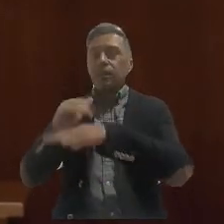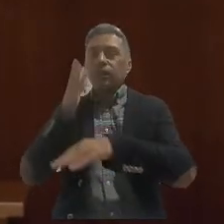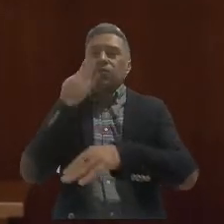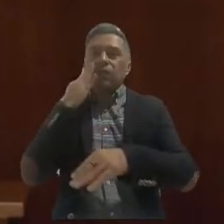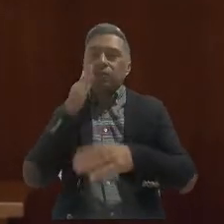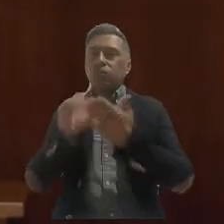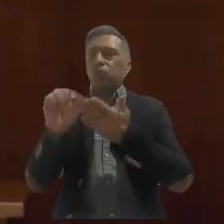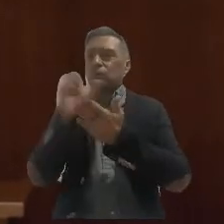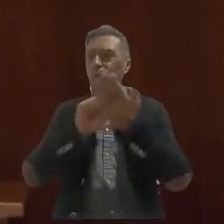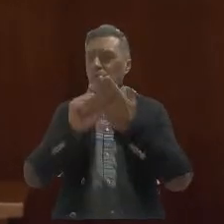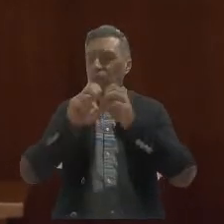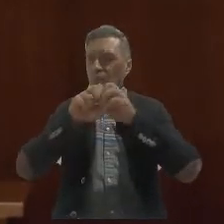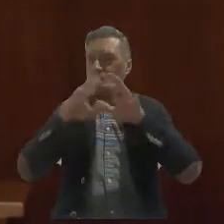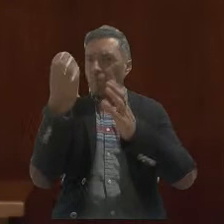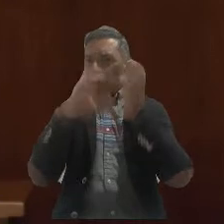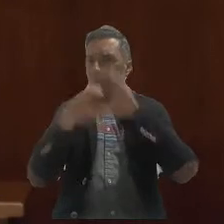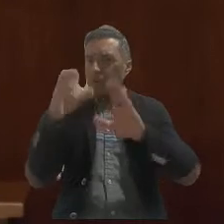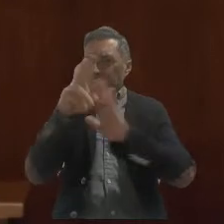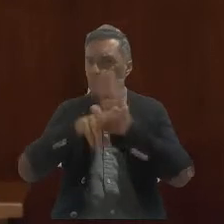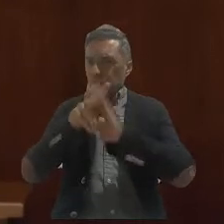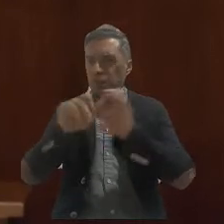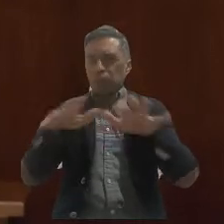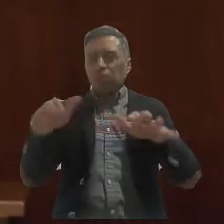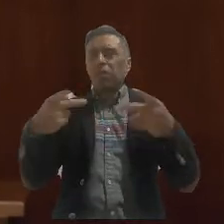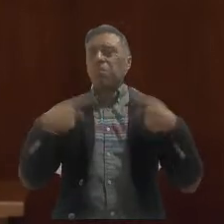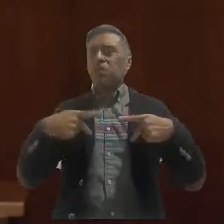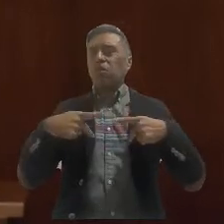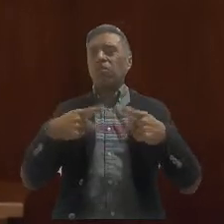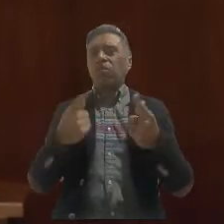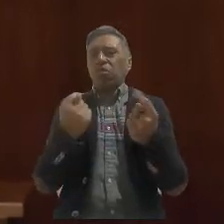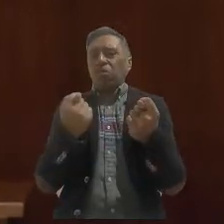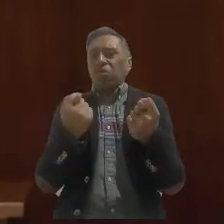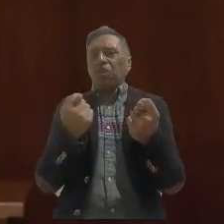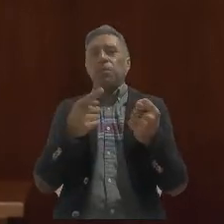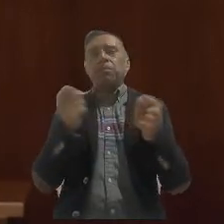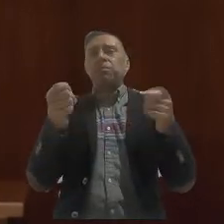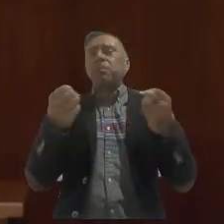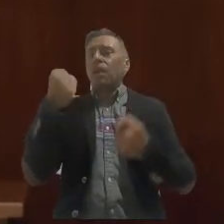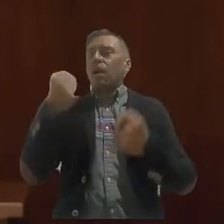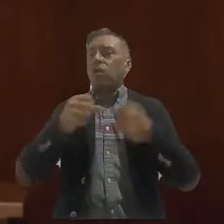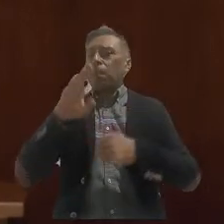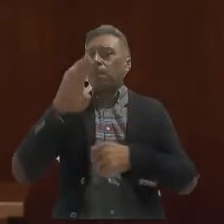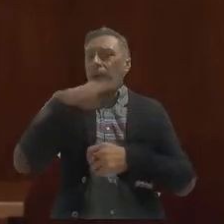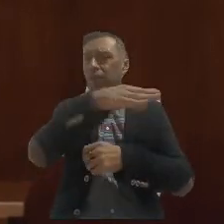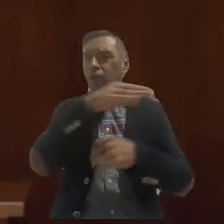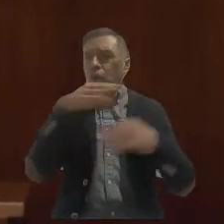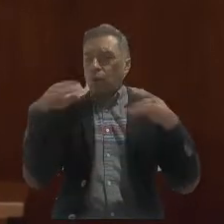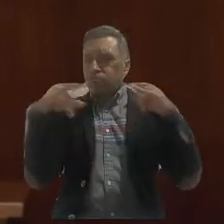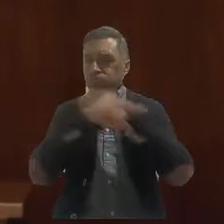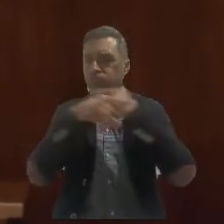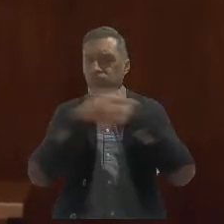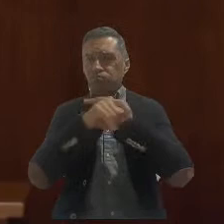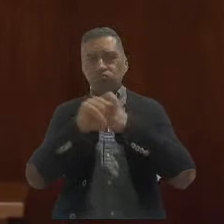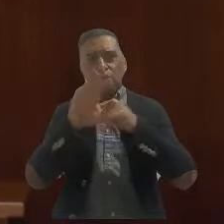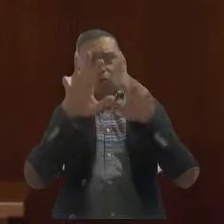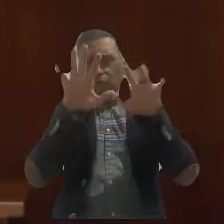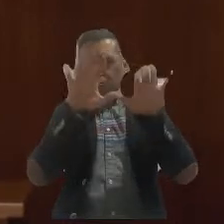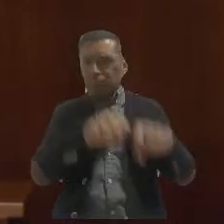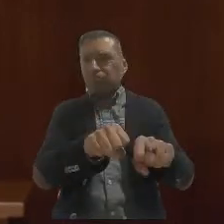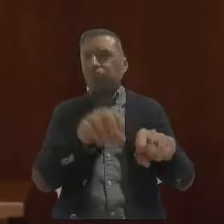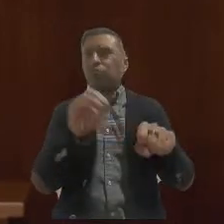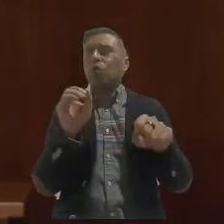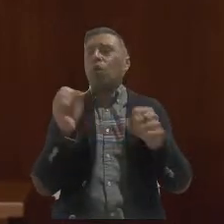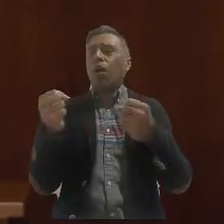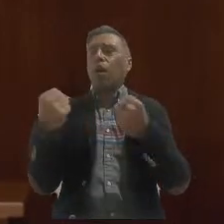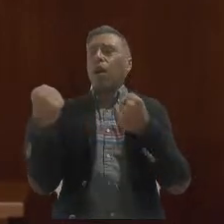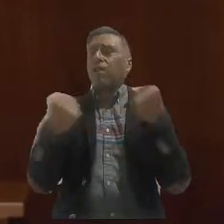ministeriales y madrinas se dedican a detener a quienes transitan por el periférico o las carreteras de nuestro Estado de México e incluso generan falsos